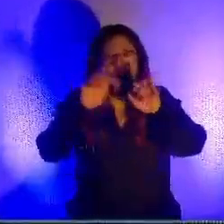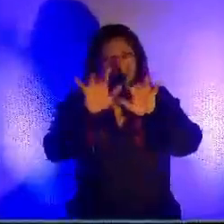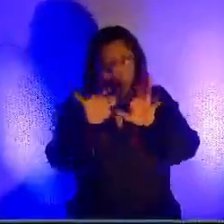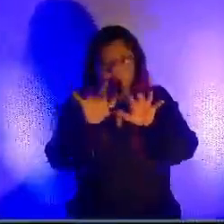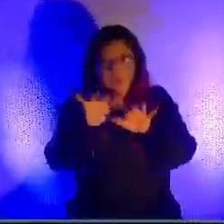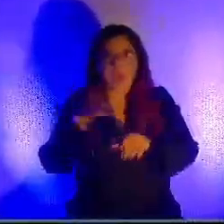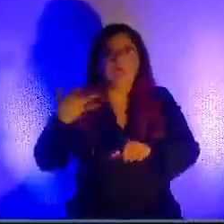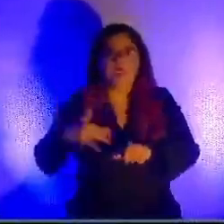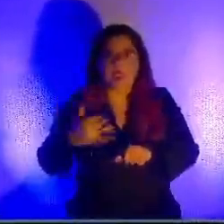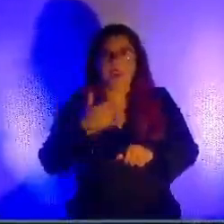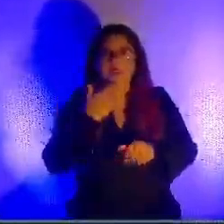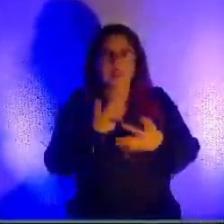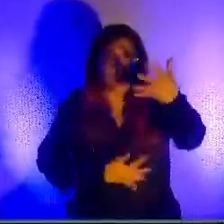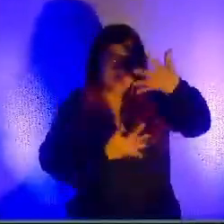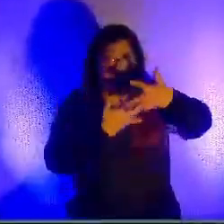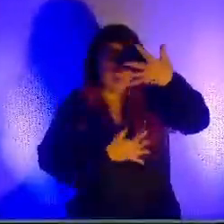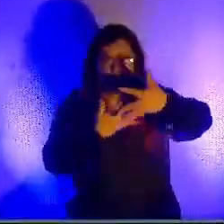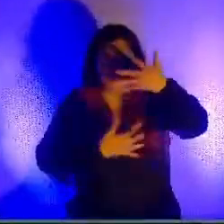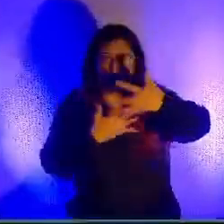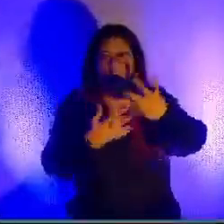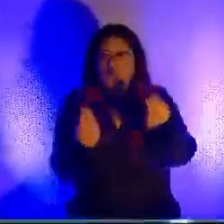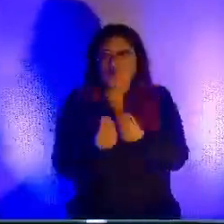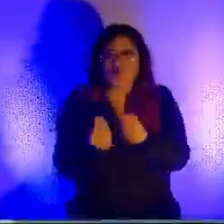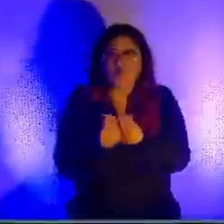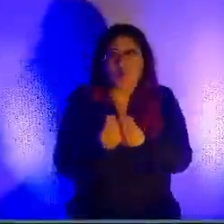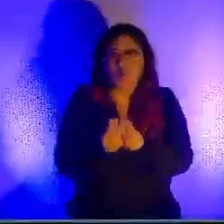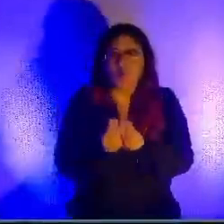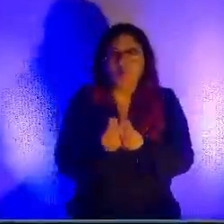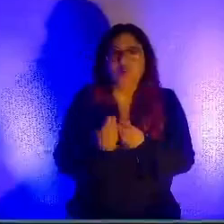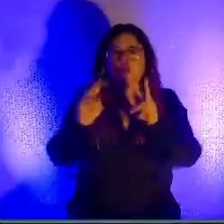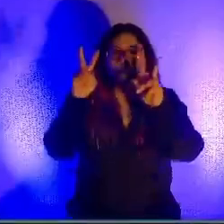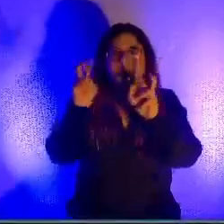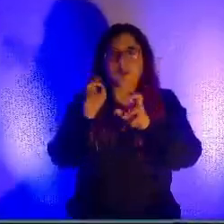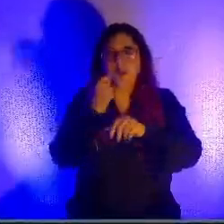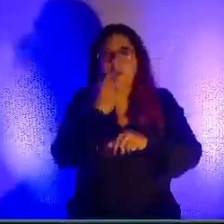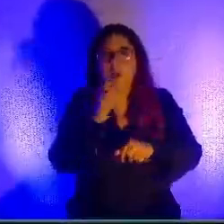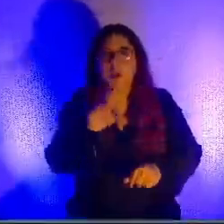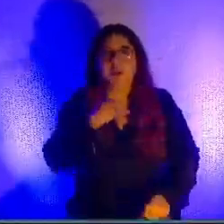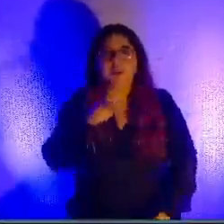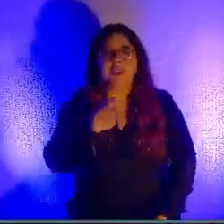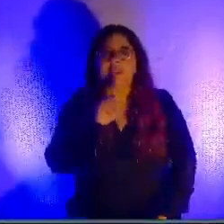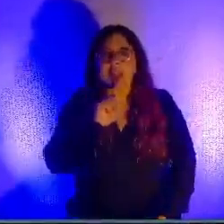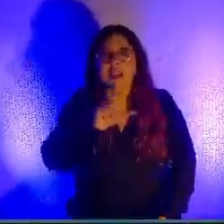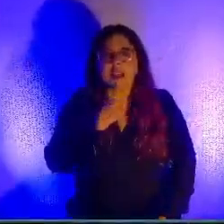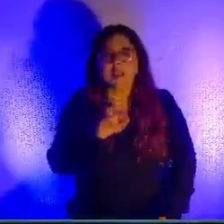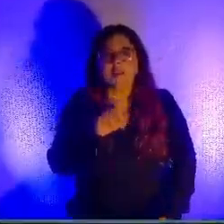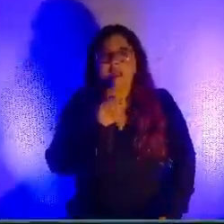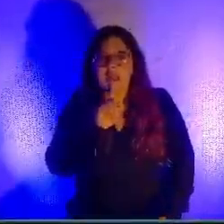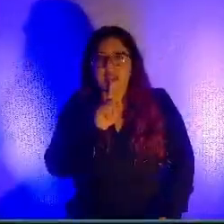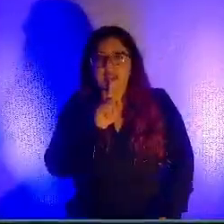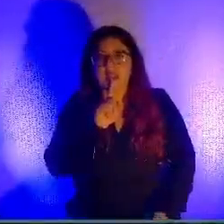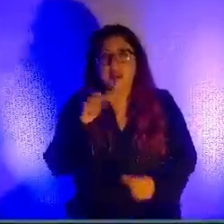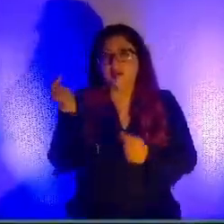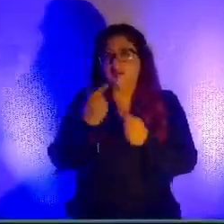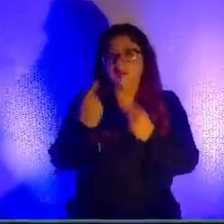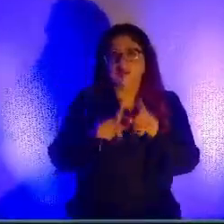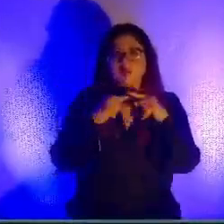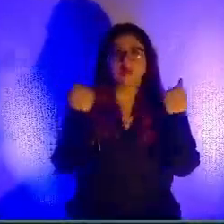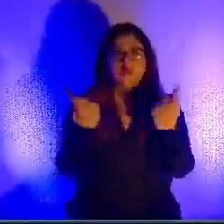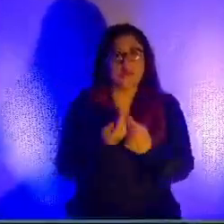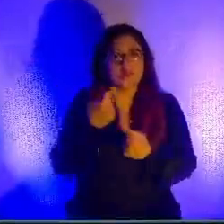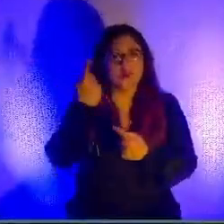fundamental plataformas con llms muchos se se habla del sh gpt y de los llms en general